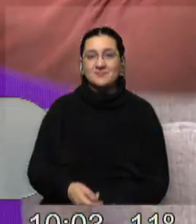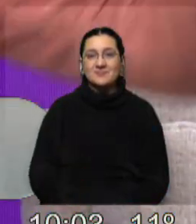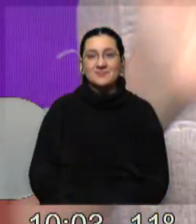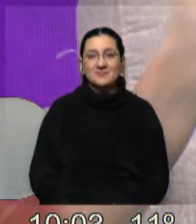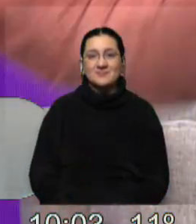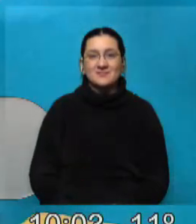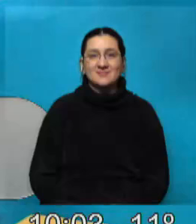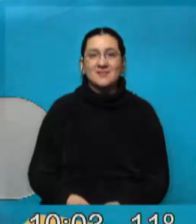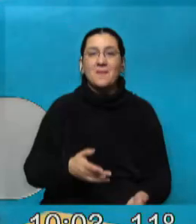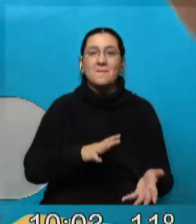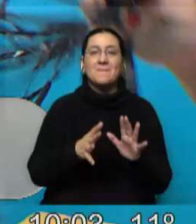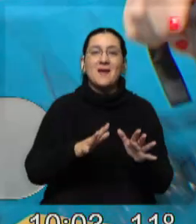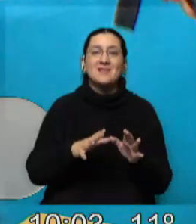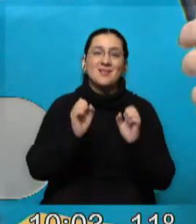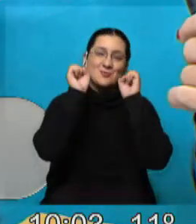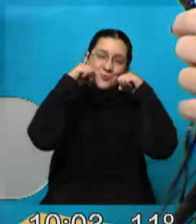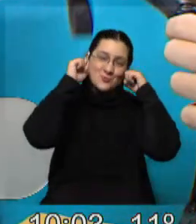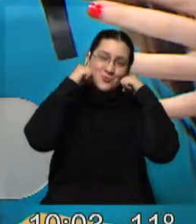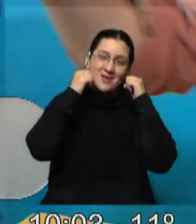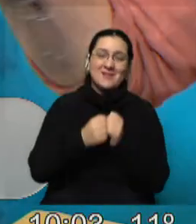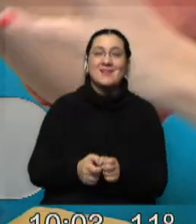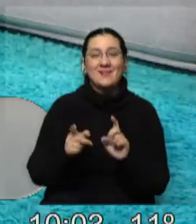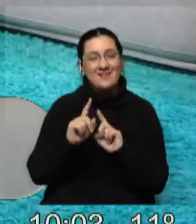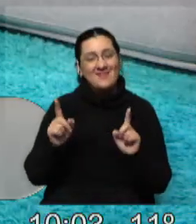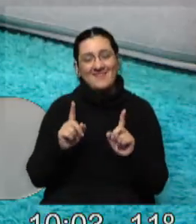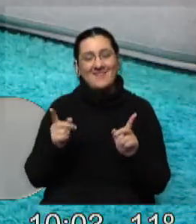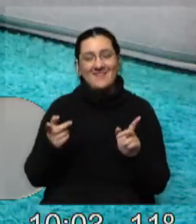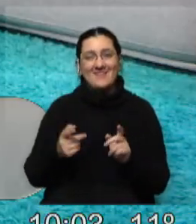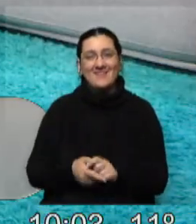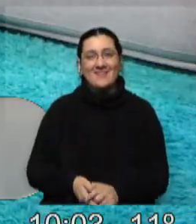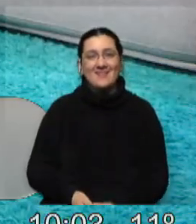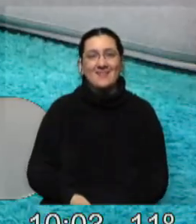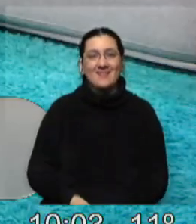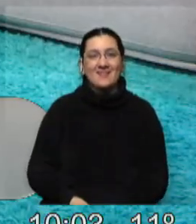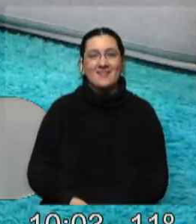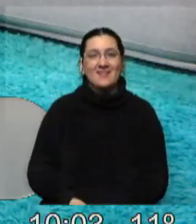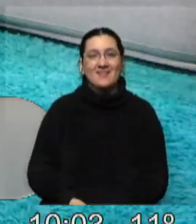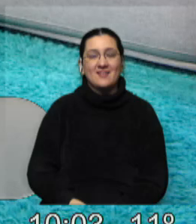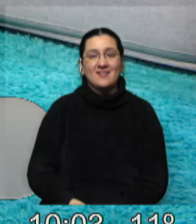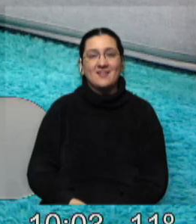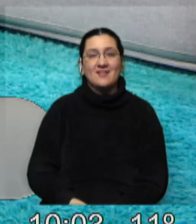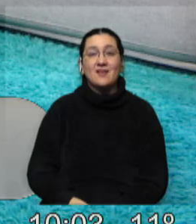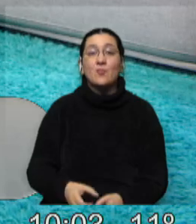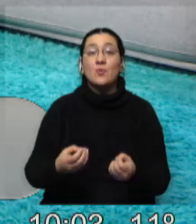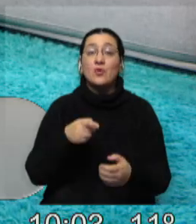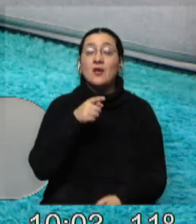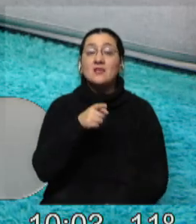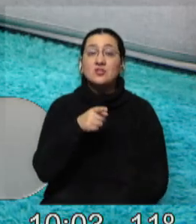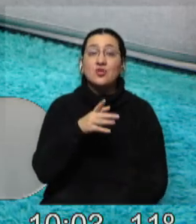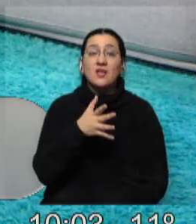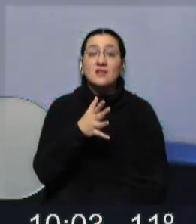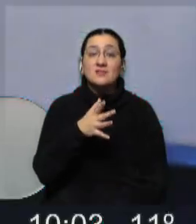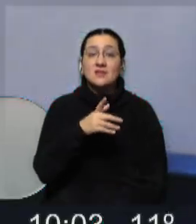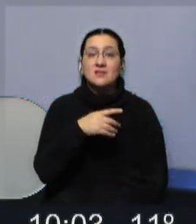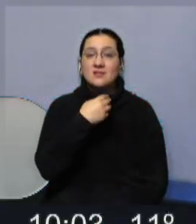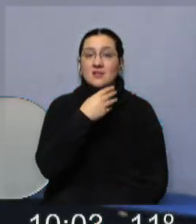costillón. No, nena, te equivocaste. Ay, me traje el que no te era. Te equivocaste de bolsita. Esperá, bueno. Pero este es una tortura. Está